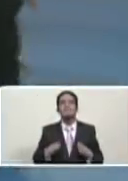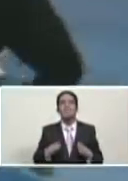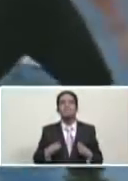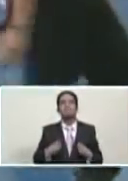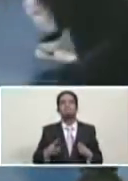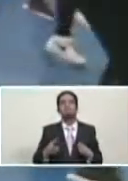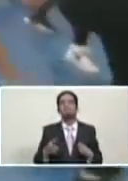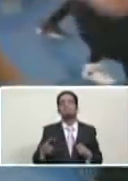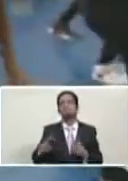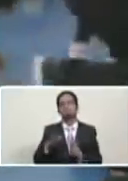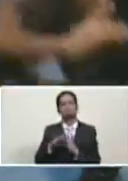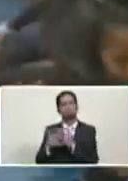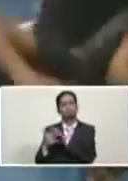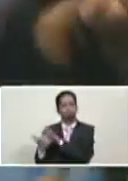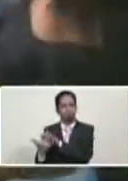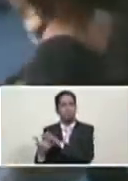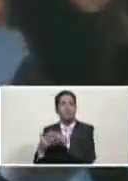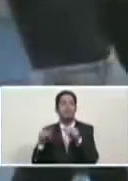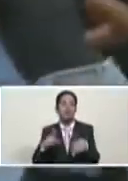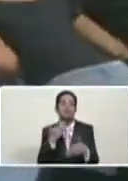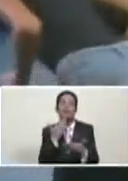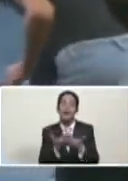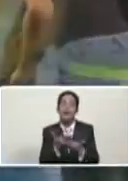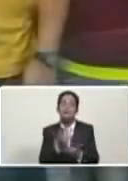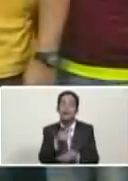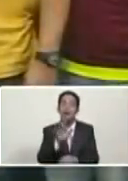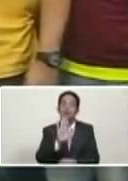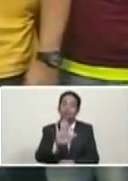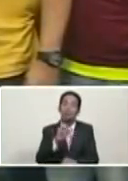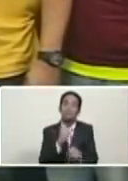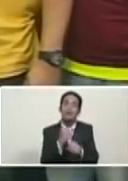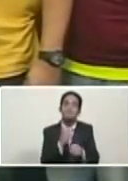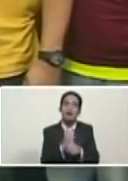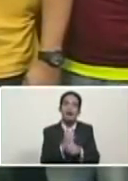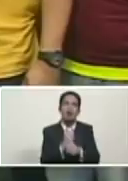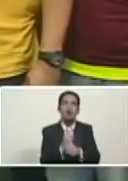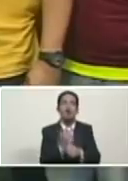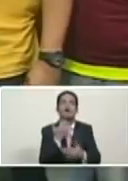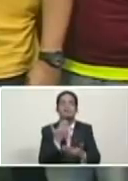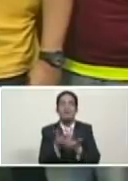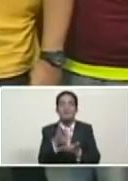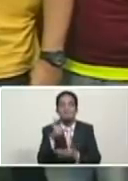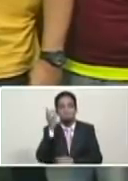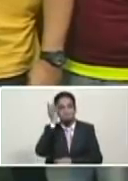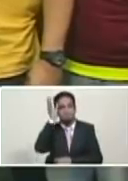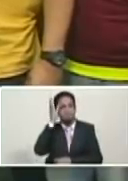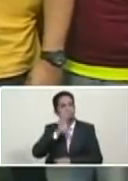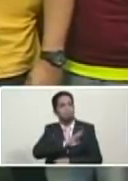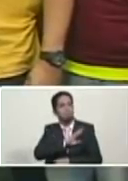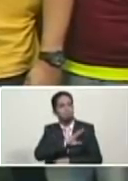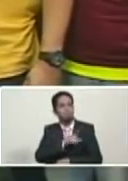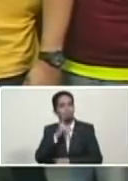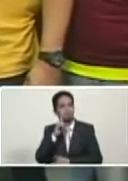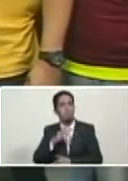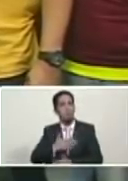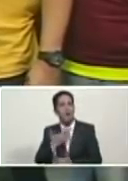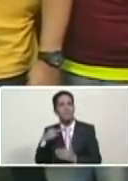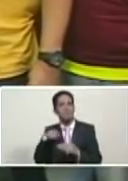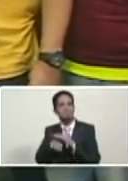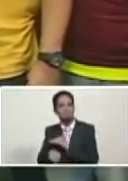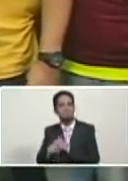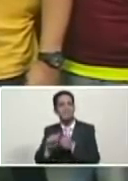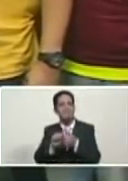en los sectores populares, y que hoy, gracias a su trabajo, gracias a esta hermosa iniciativa, van a tener acceso para